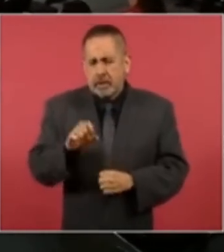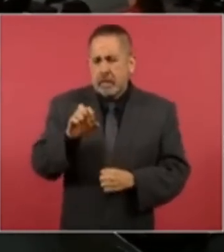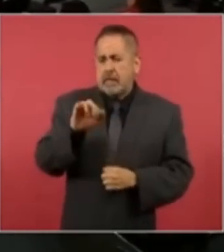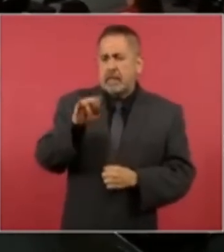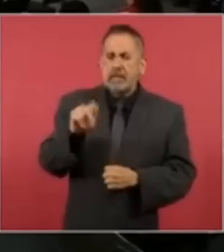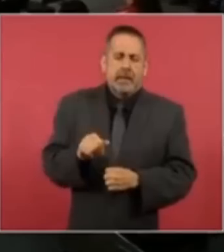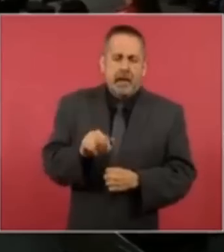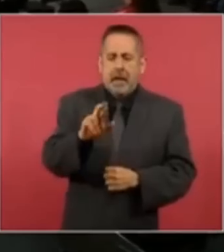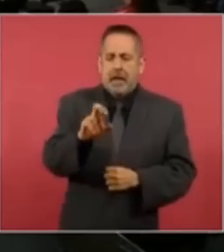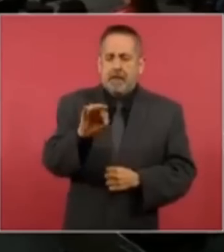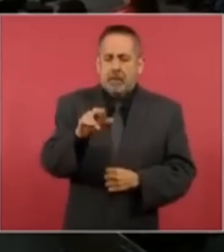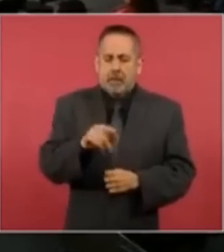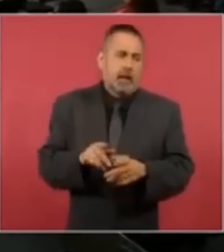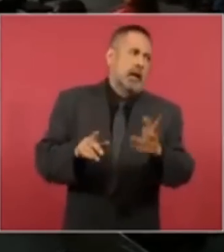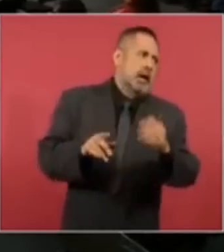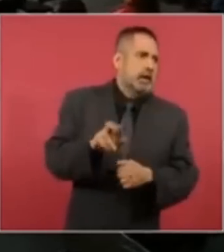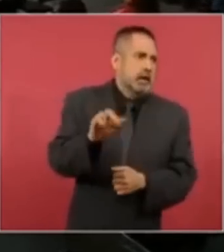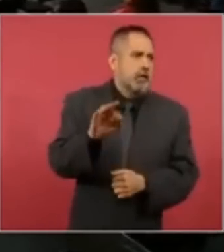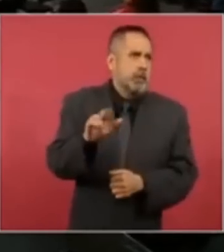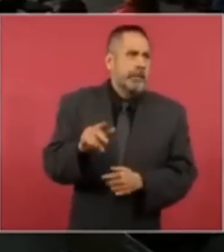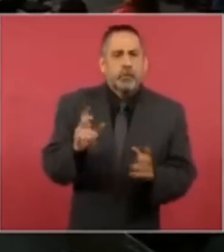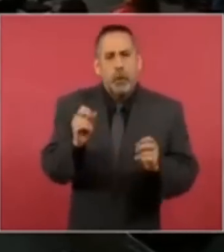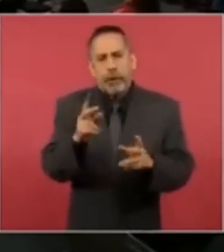Reforma. Ah, bueno.